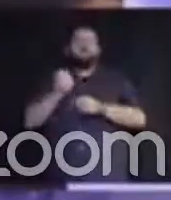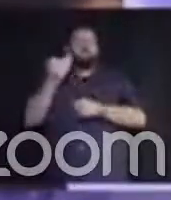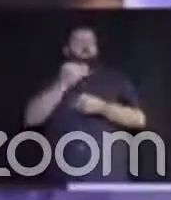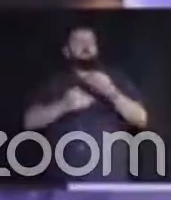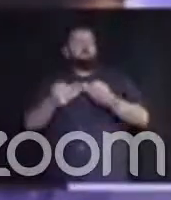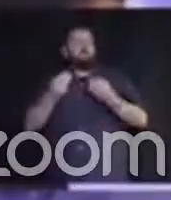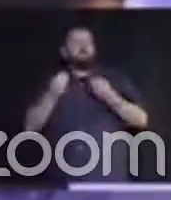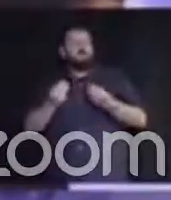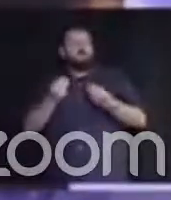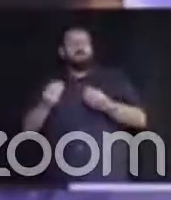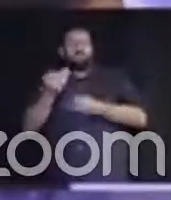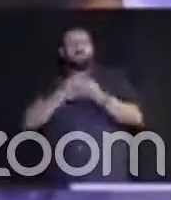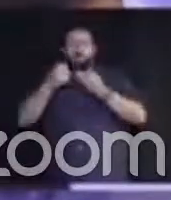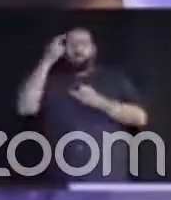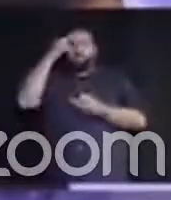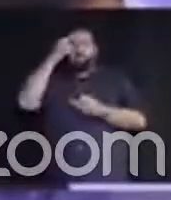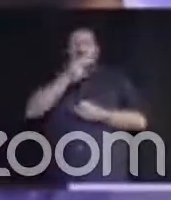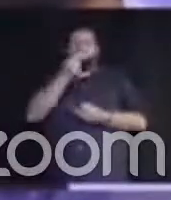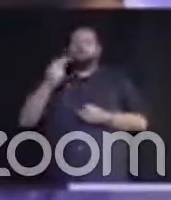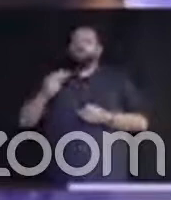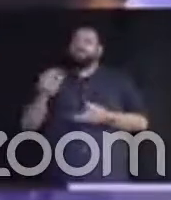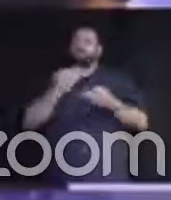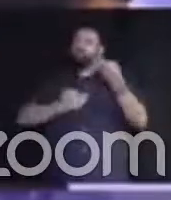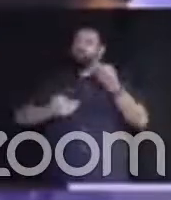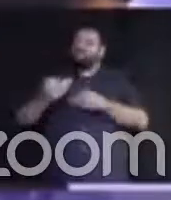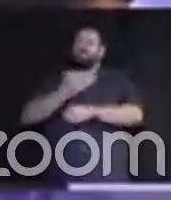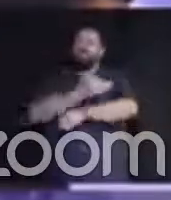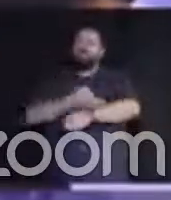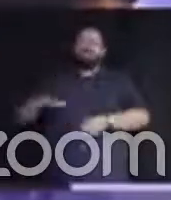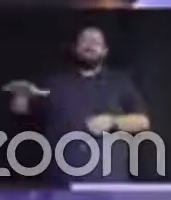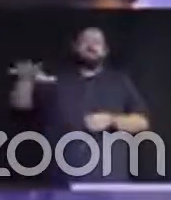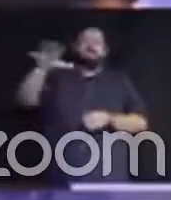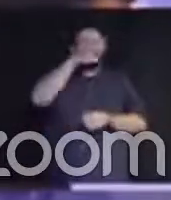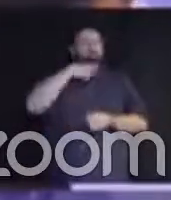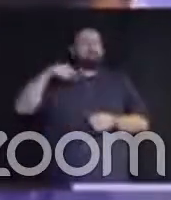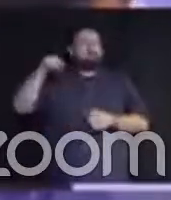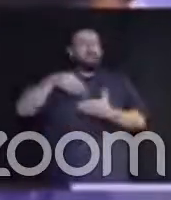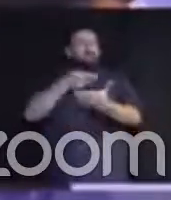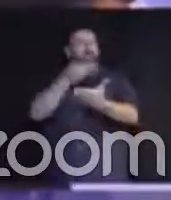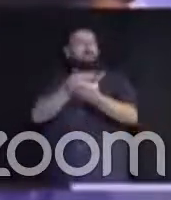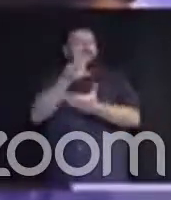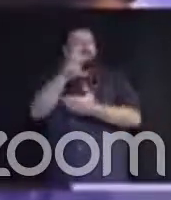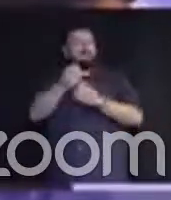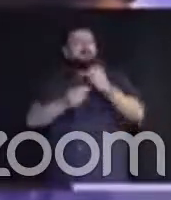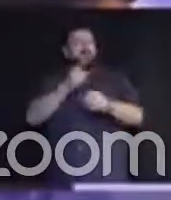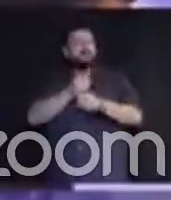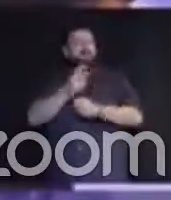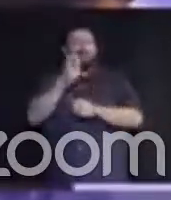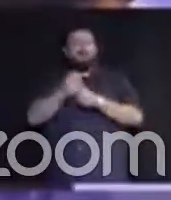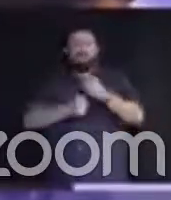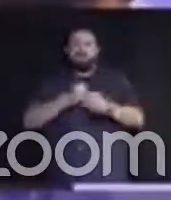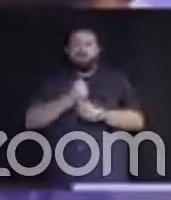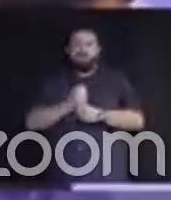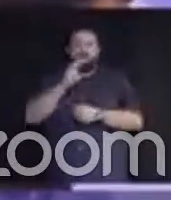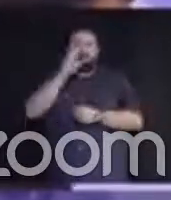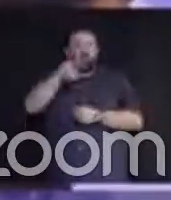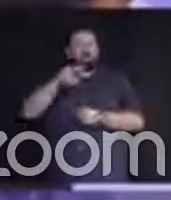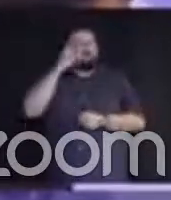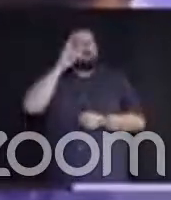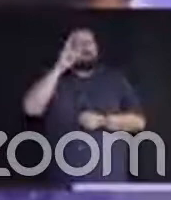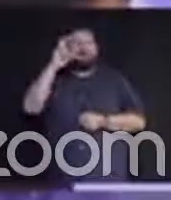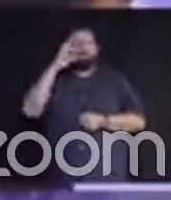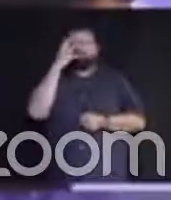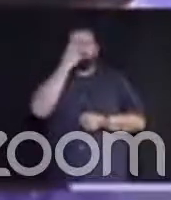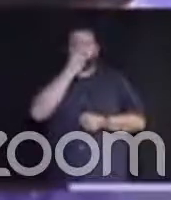ustedes, para sus familias y para todas las personas a las que les vamos a ofrecer la oportunidad de OmniLife este año. Ha sido un viaje